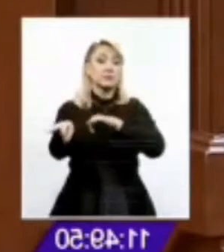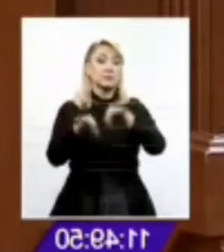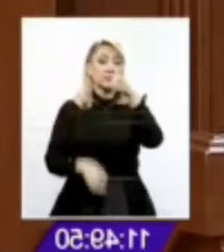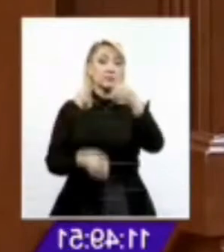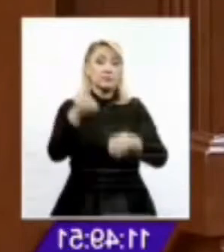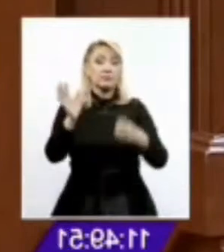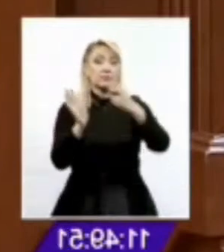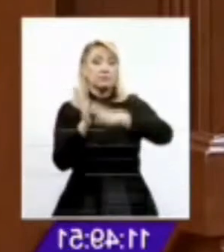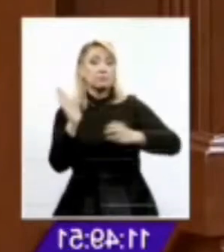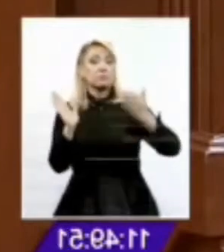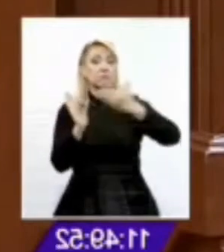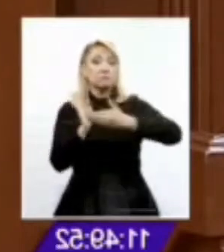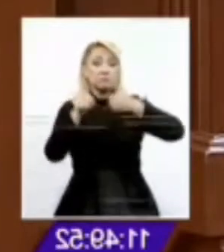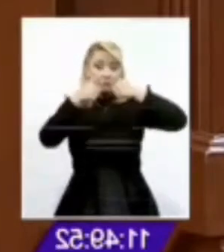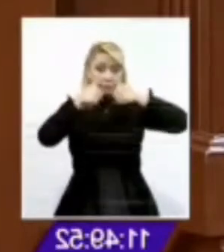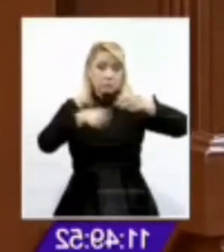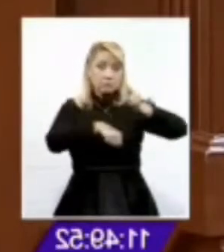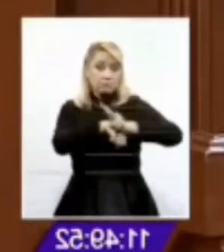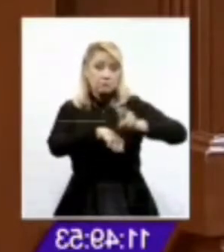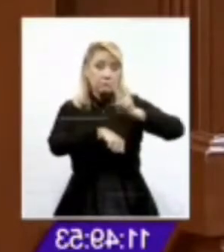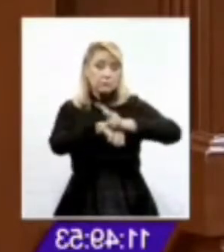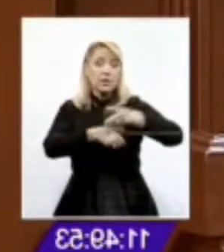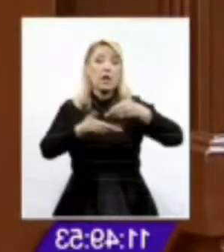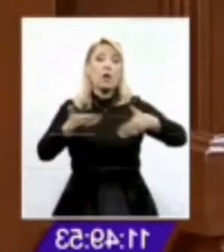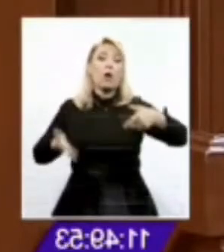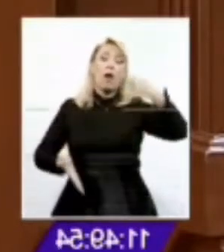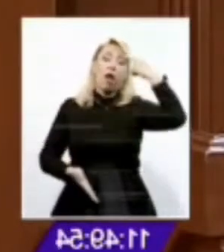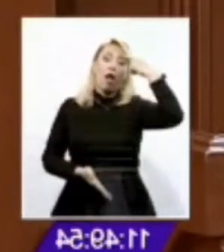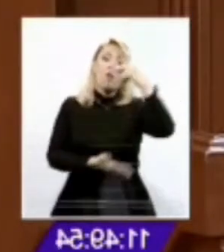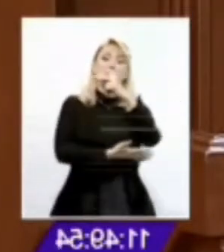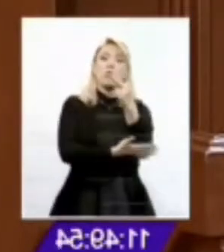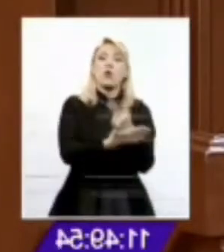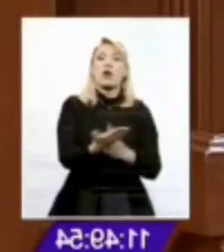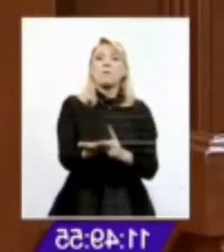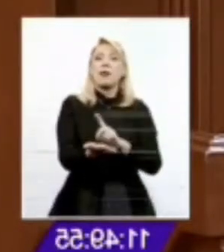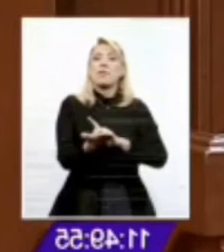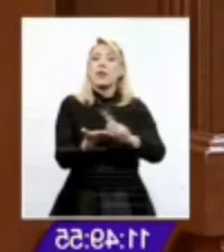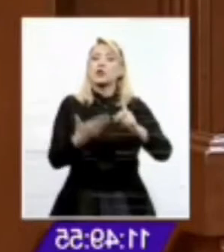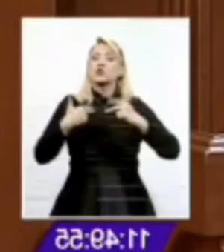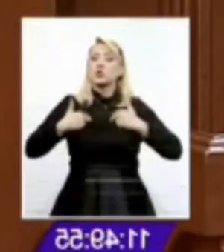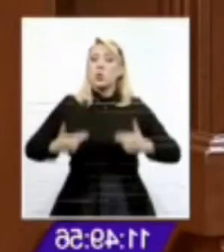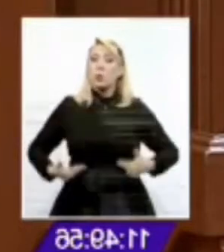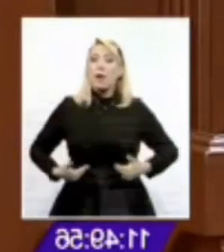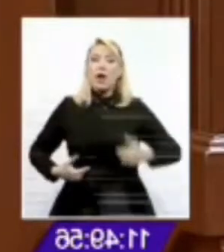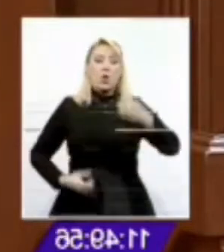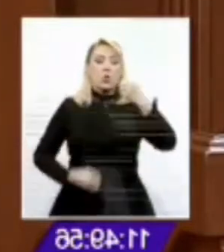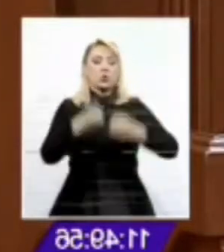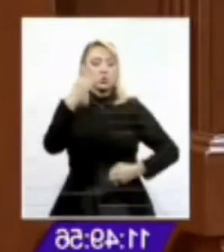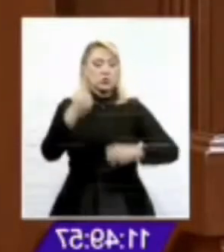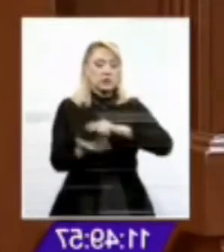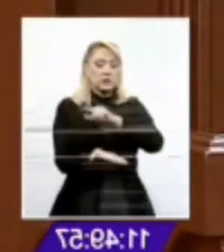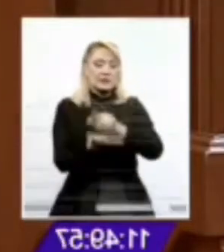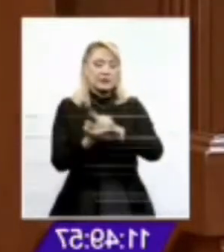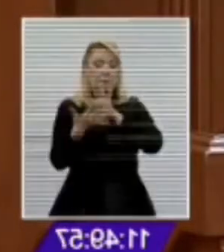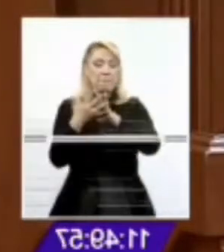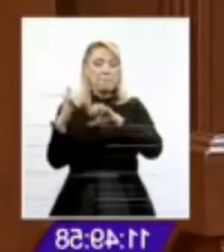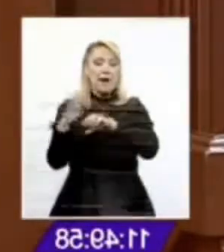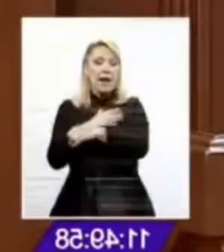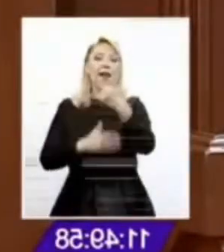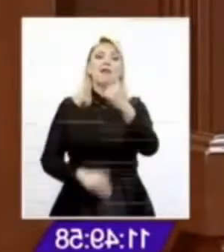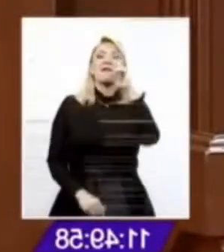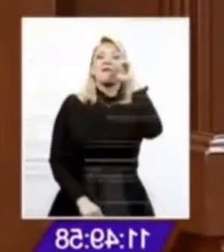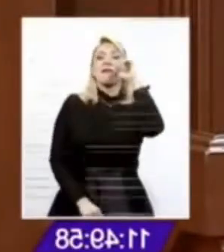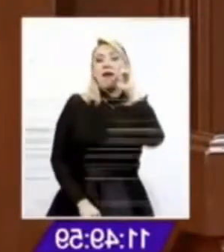limitado, no está dispuesta a dialogar con la población, no está dispuesta a dialogar con la presidencia de la República,